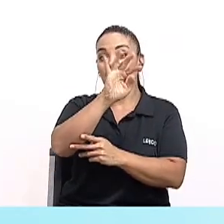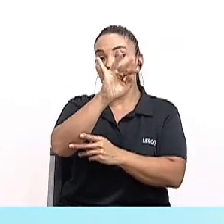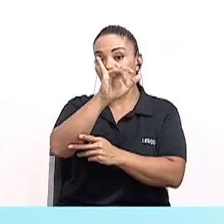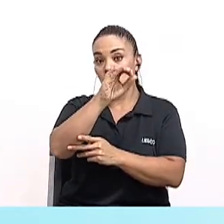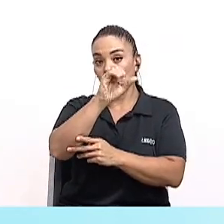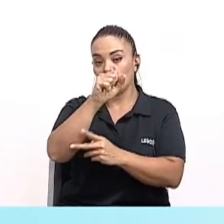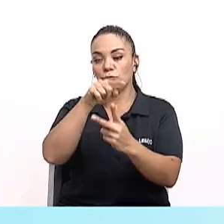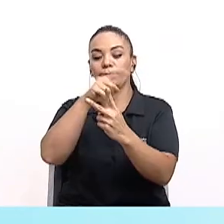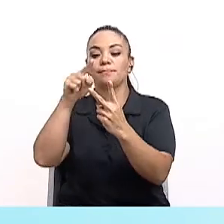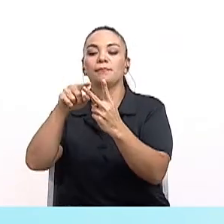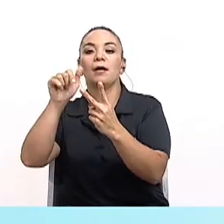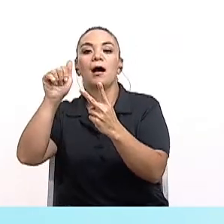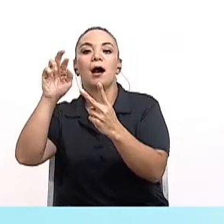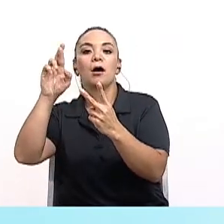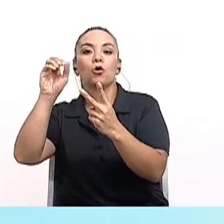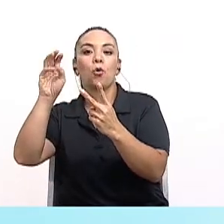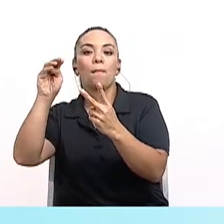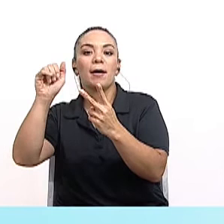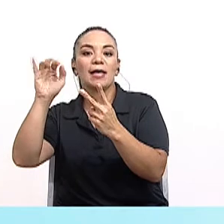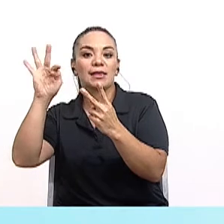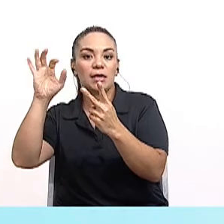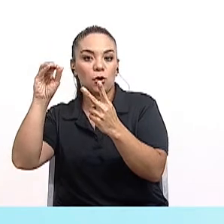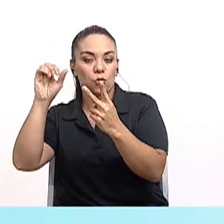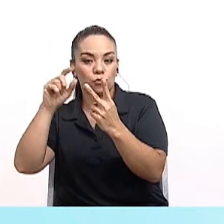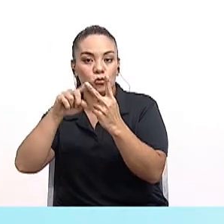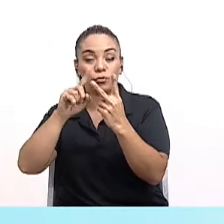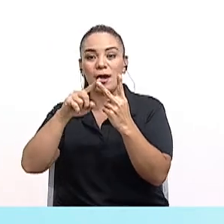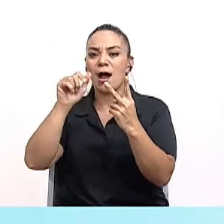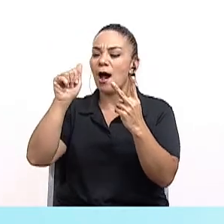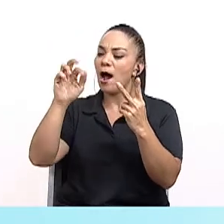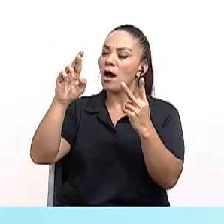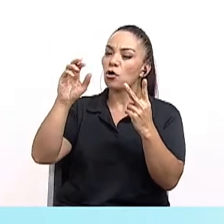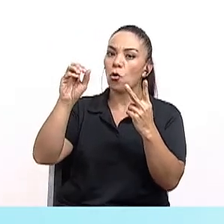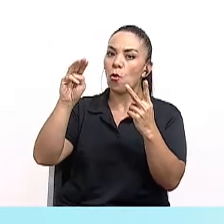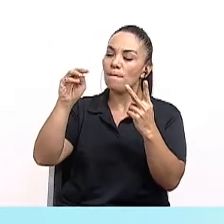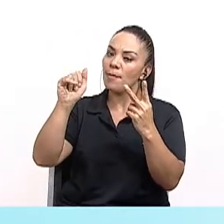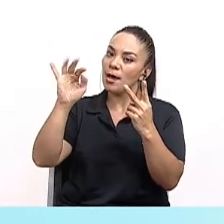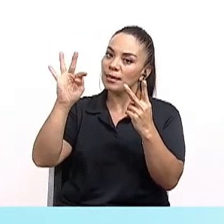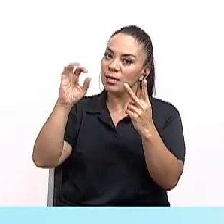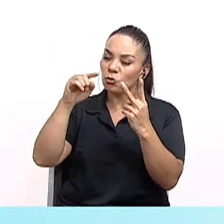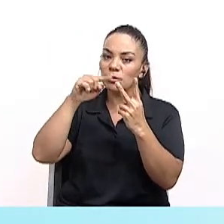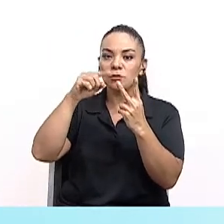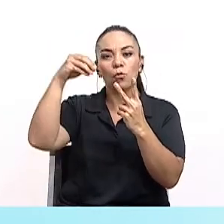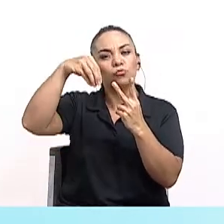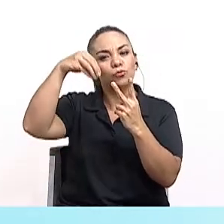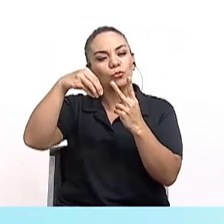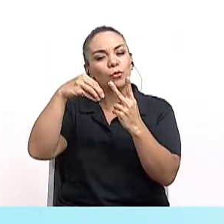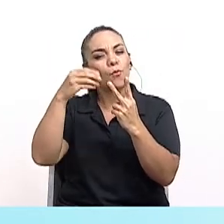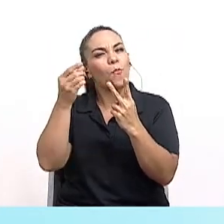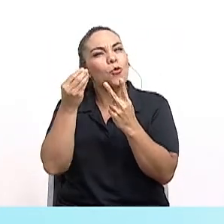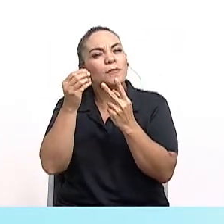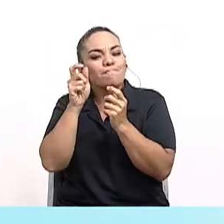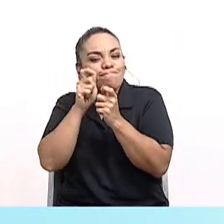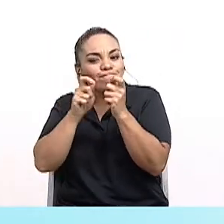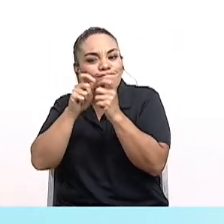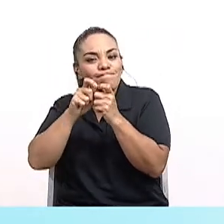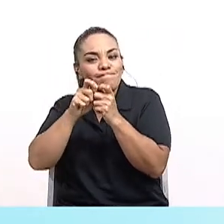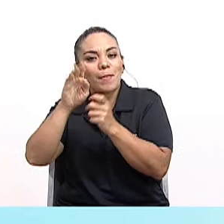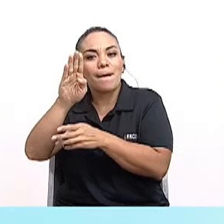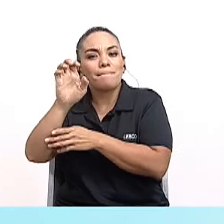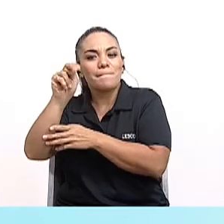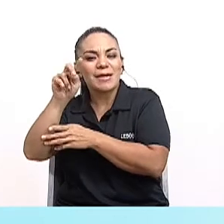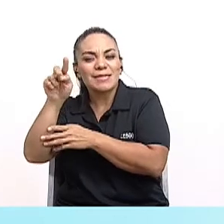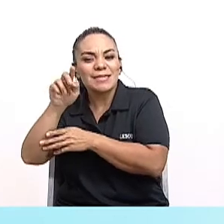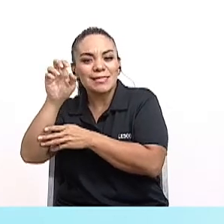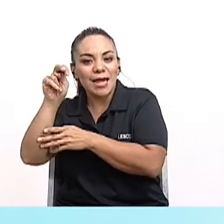los aromáticos. Los aromáticos tienen un compuesto muy específico que se llama el benceno. El benceno